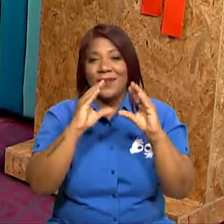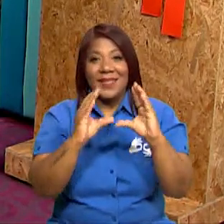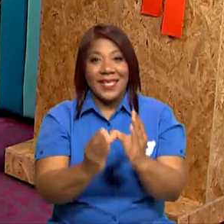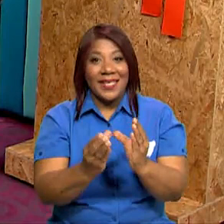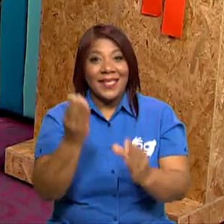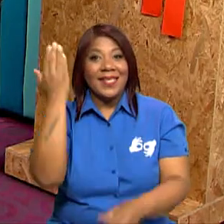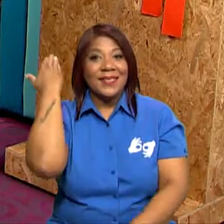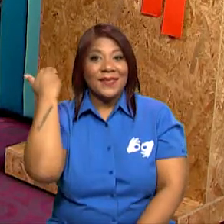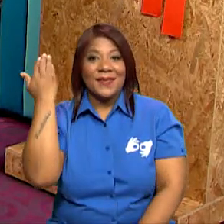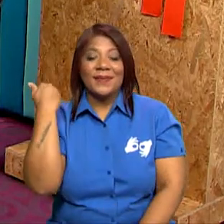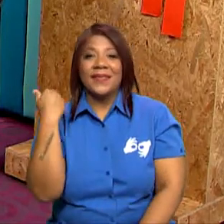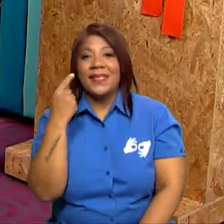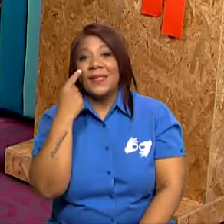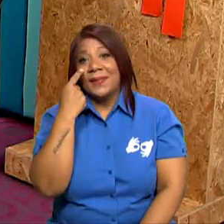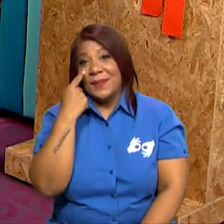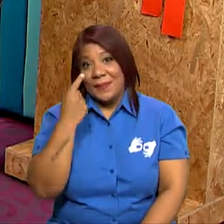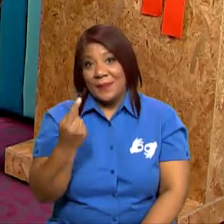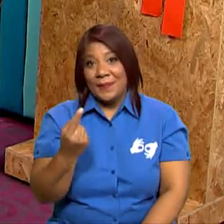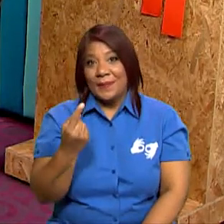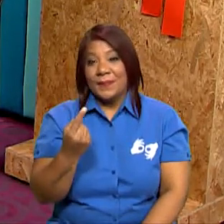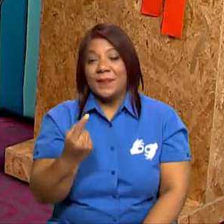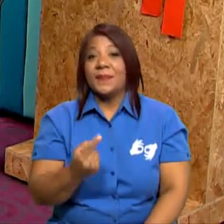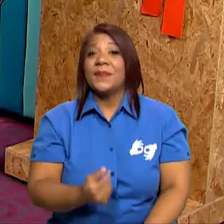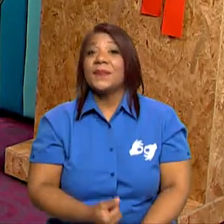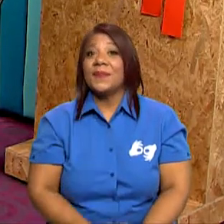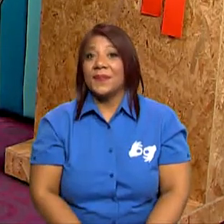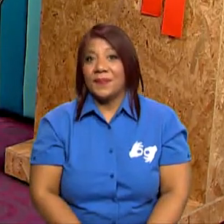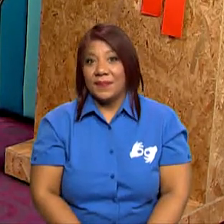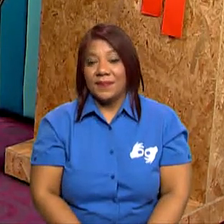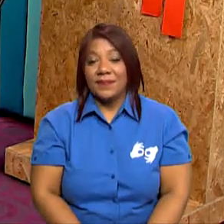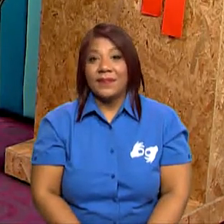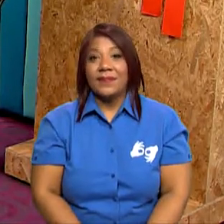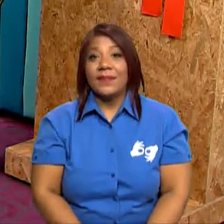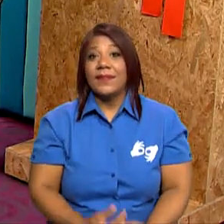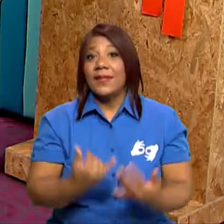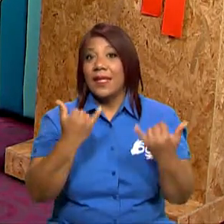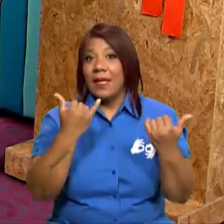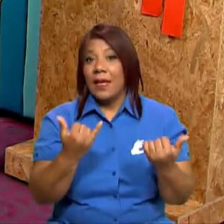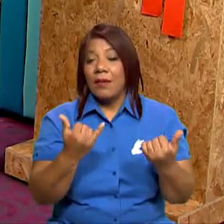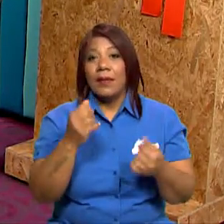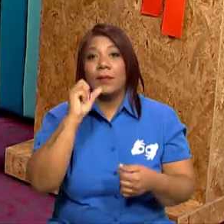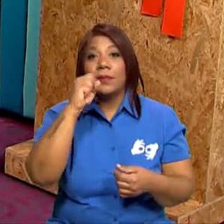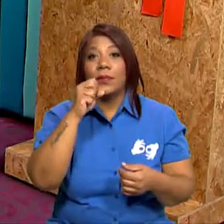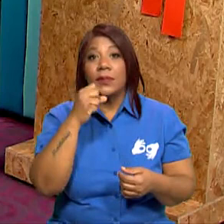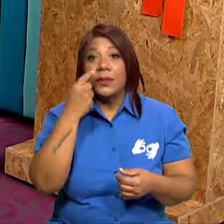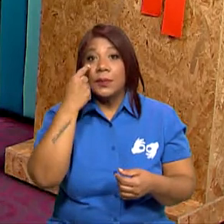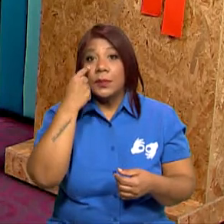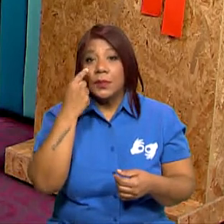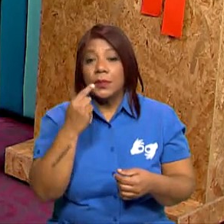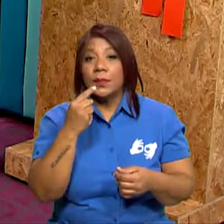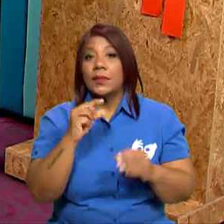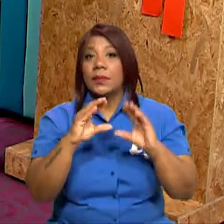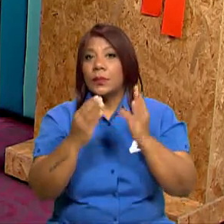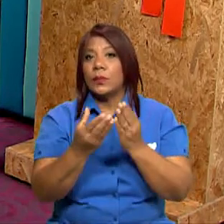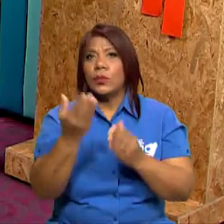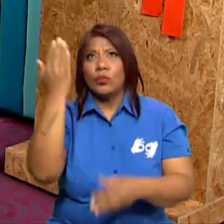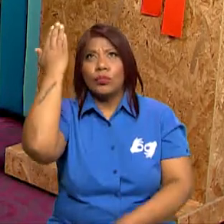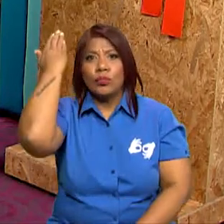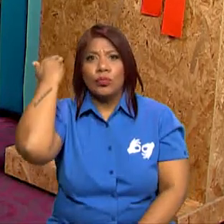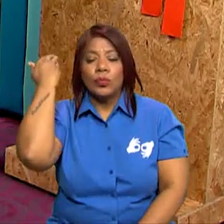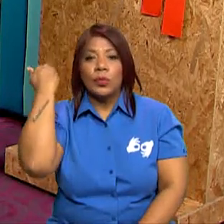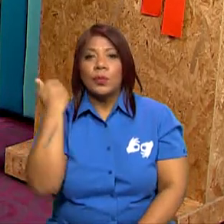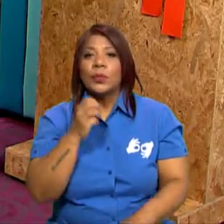Bueno, porque los vamos a estar utilizando para poder agrupar datos. En la clase anterior aprendimos algunos conceptos